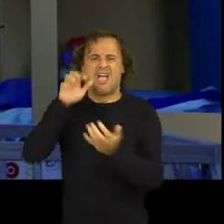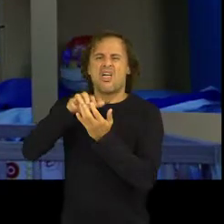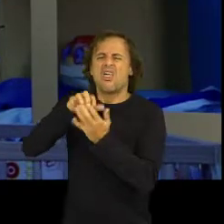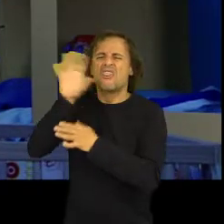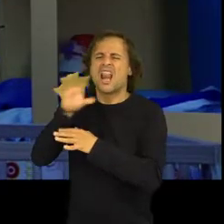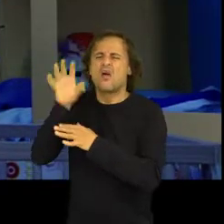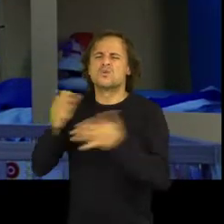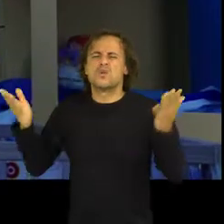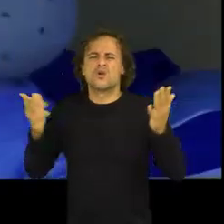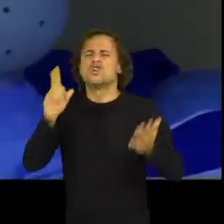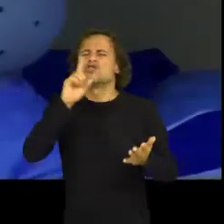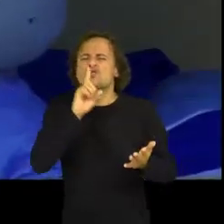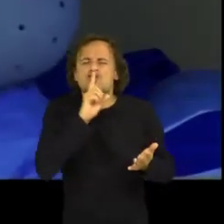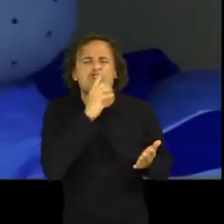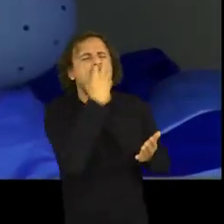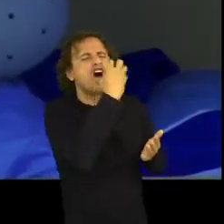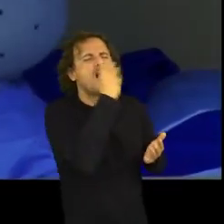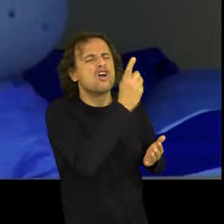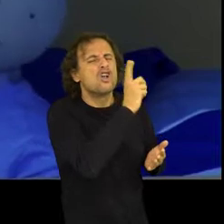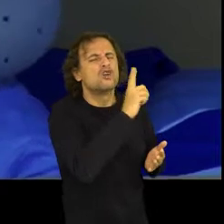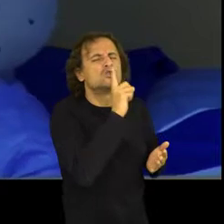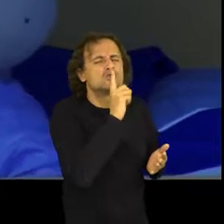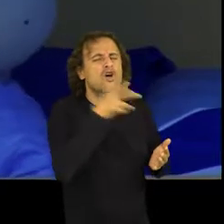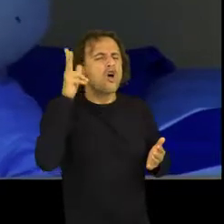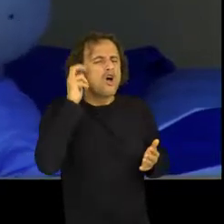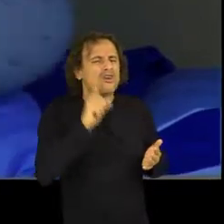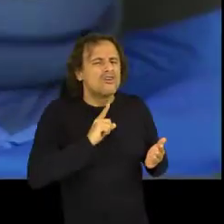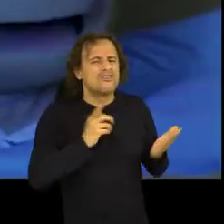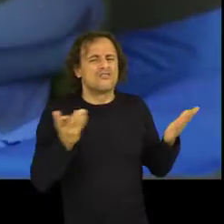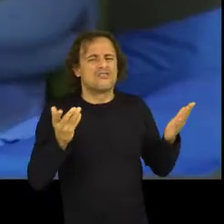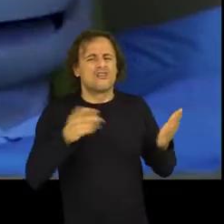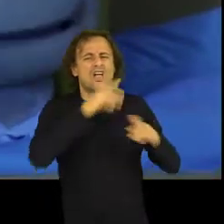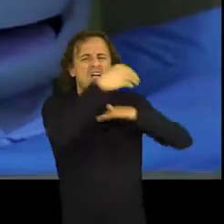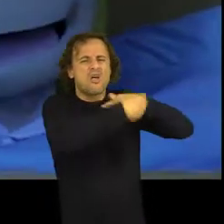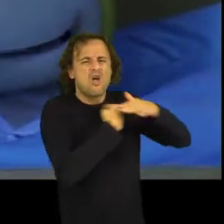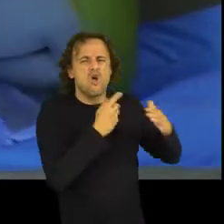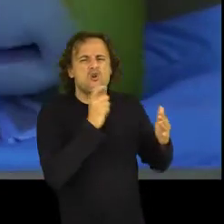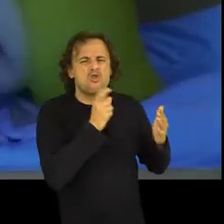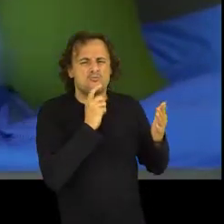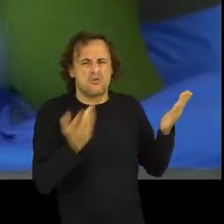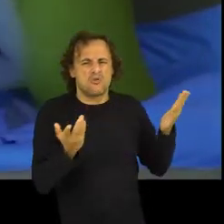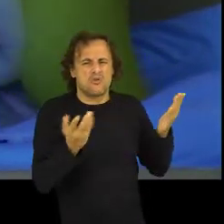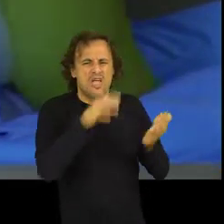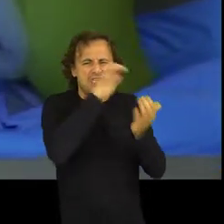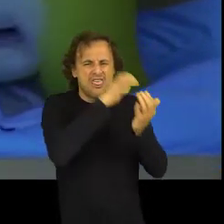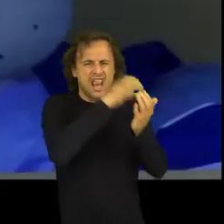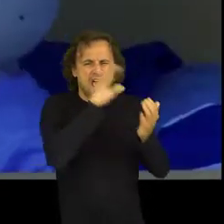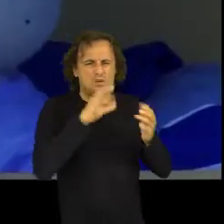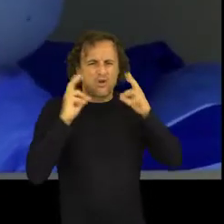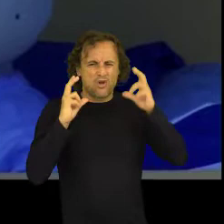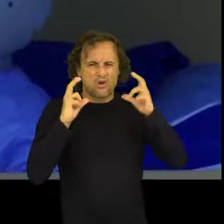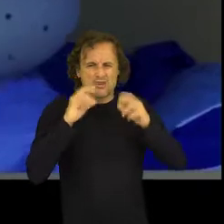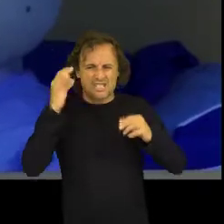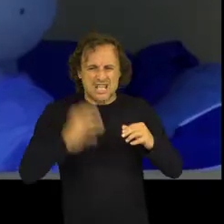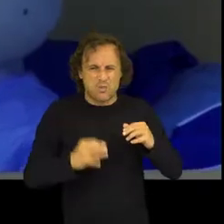¡Un dinosauro! Non berredes, vai nos oír o dinosauro. E por onde entrou? Os dinosauros son moi gordos.